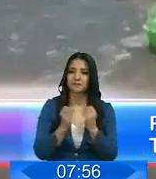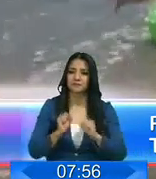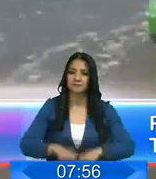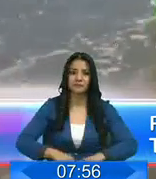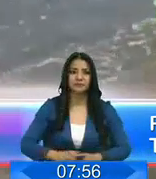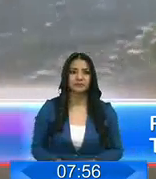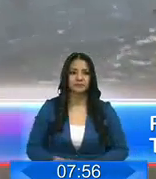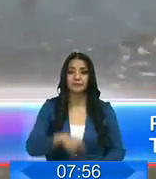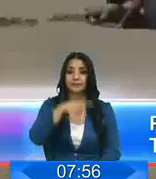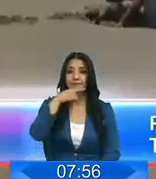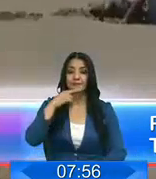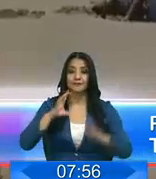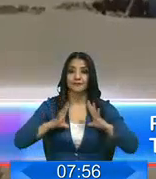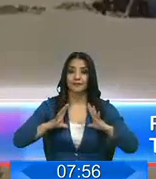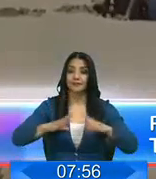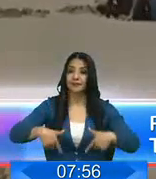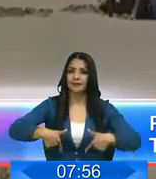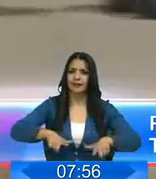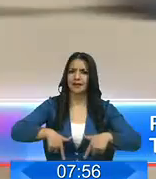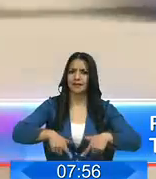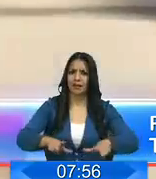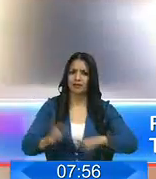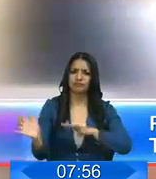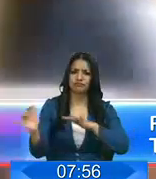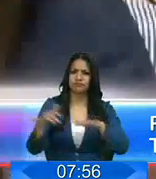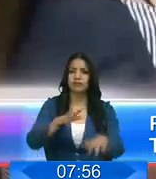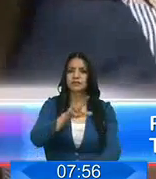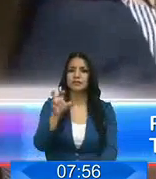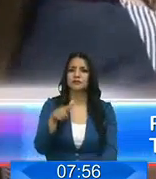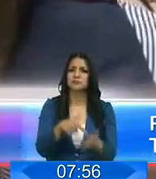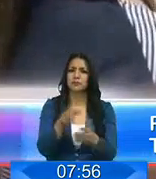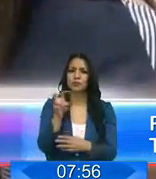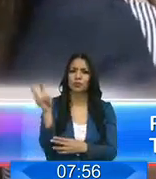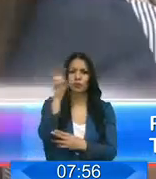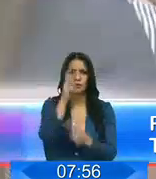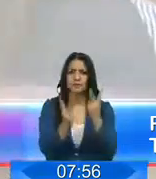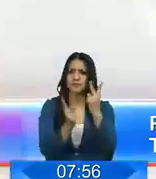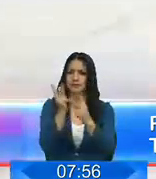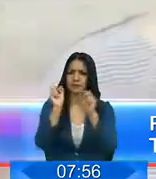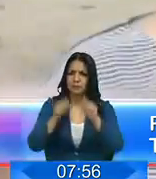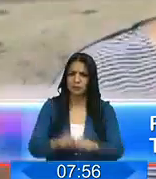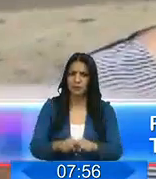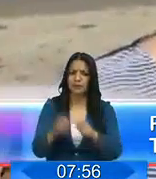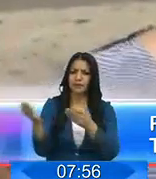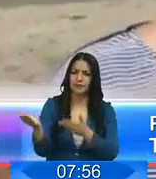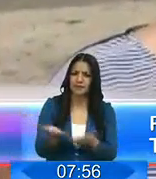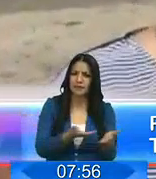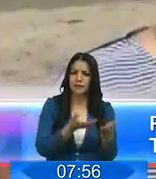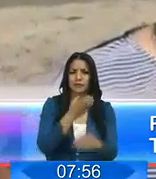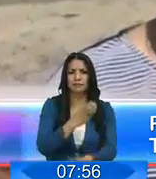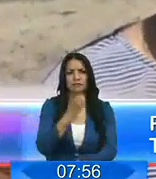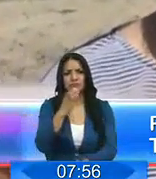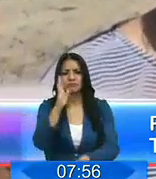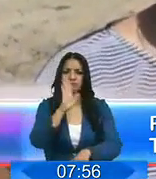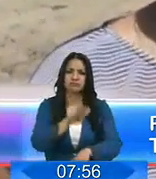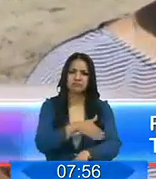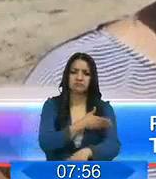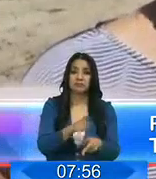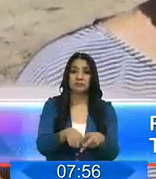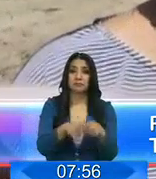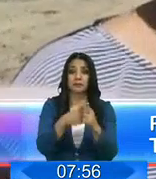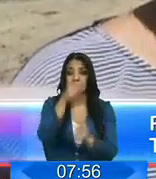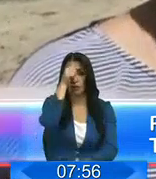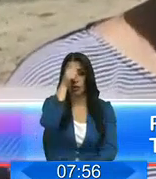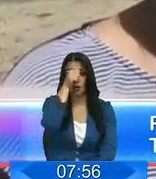este feriado de carnaval se aspira a recibir a 300.000 turistas. Tenemos eventos artísticos, los iniciamos el día